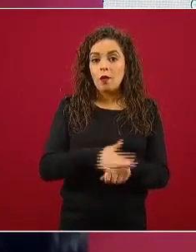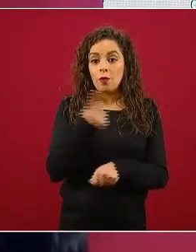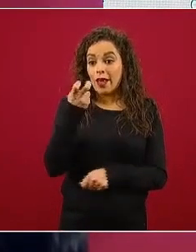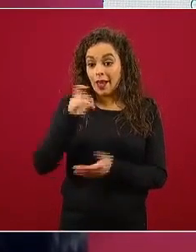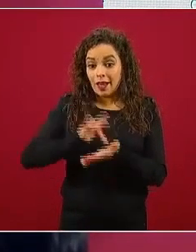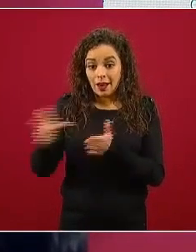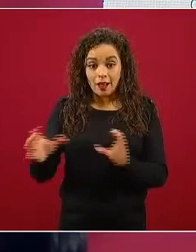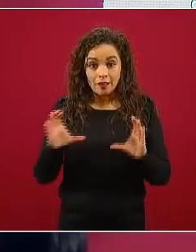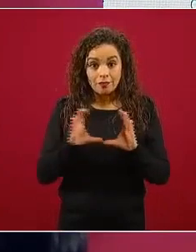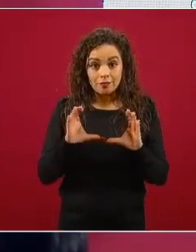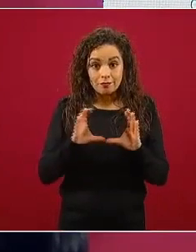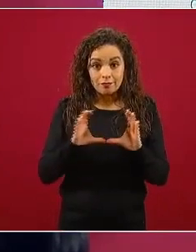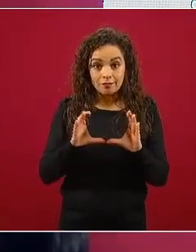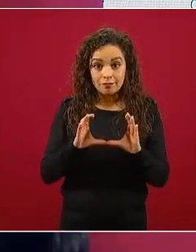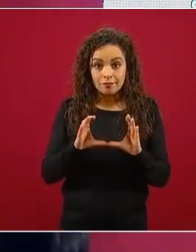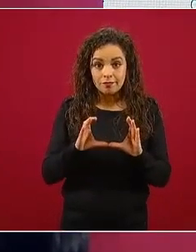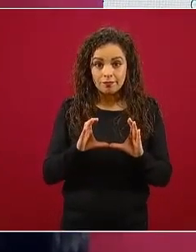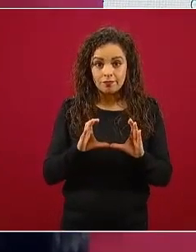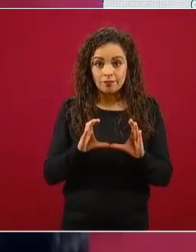de defunción,